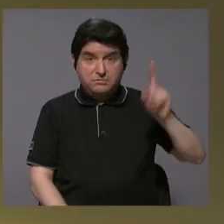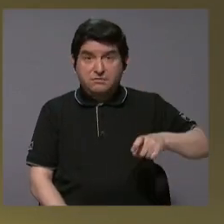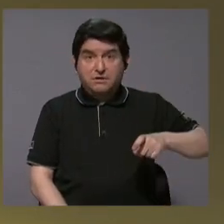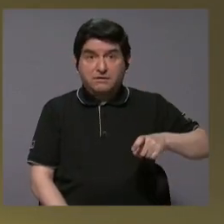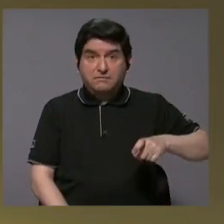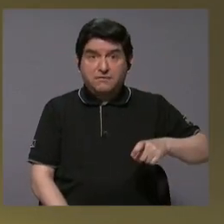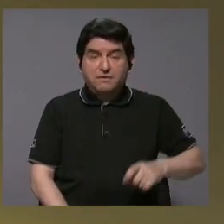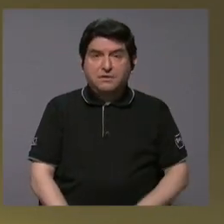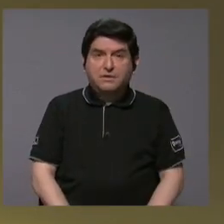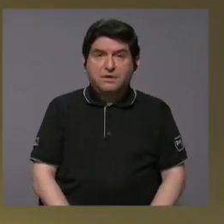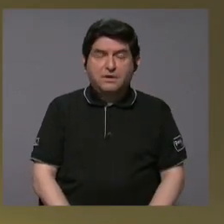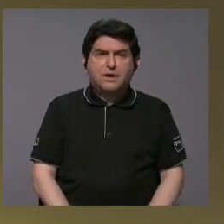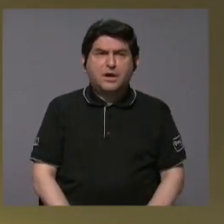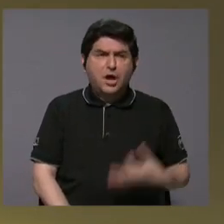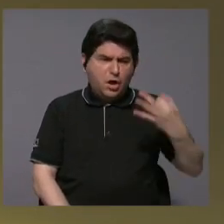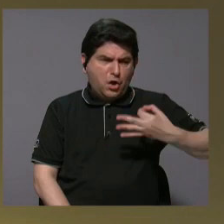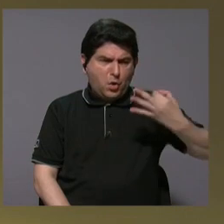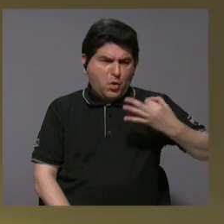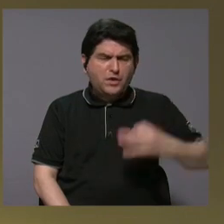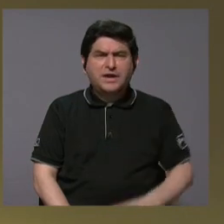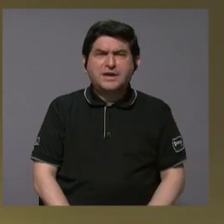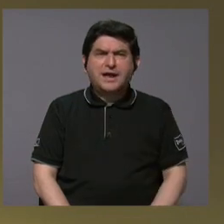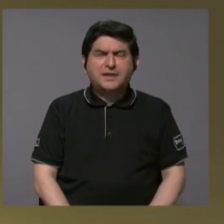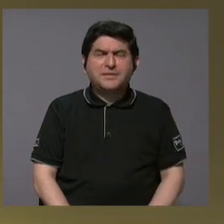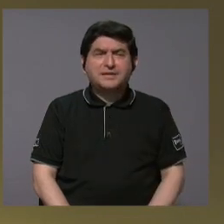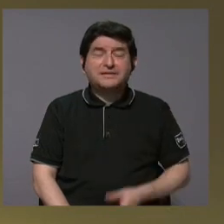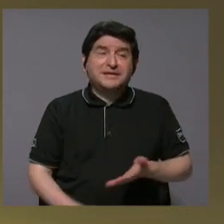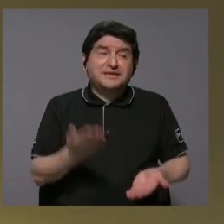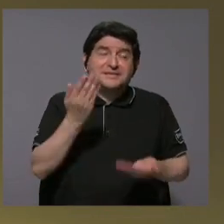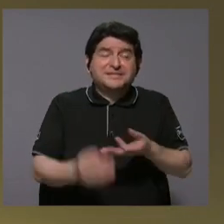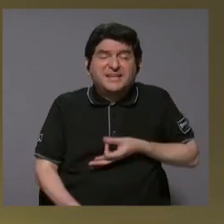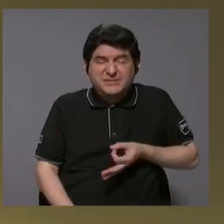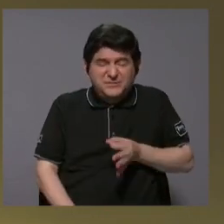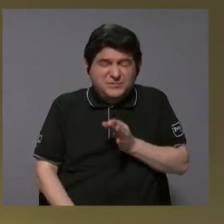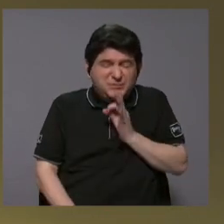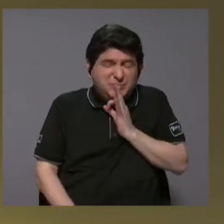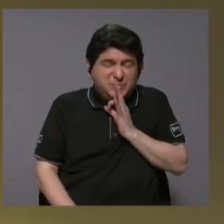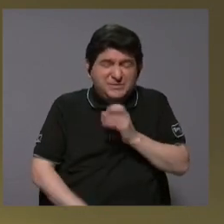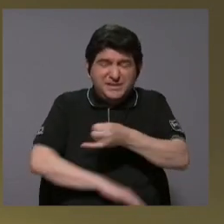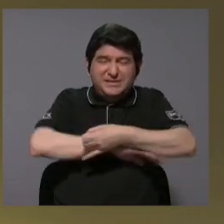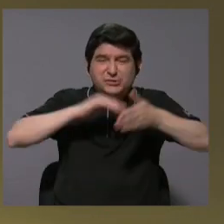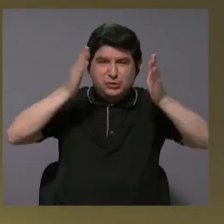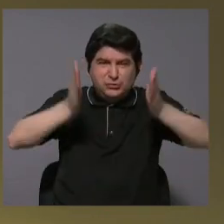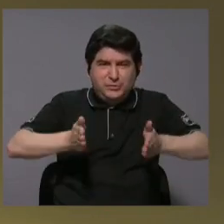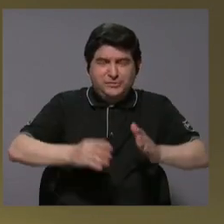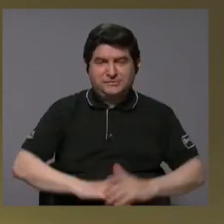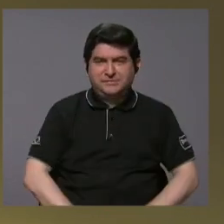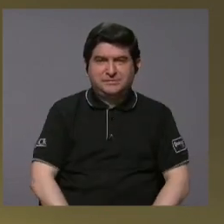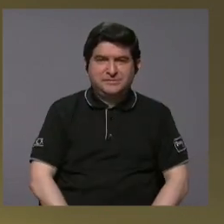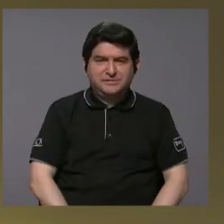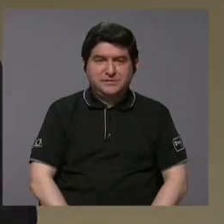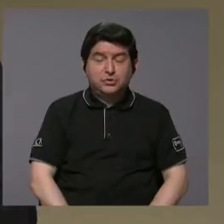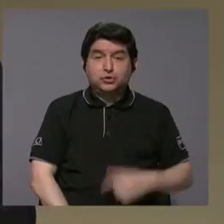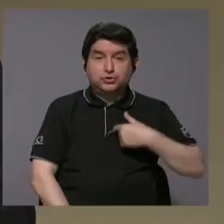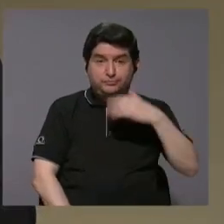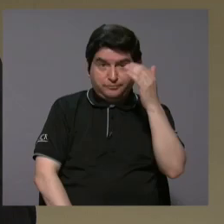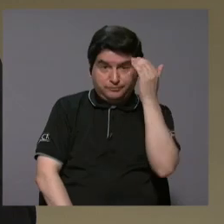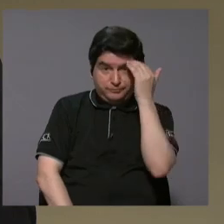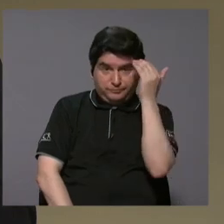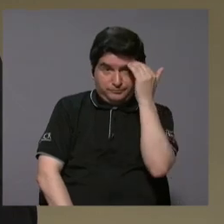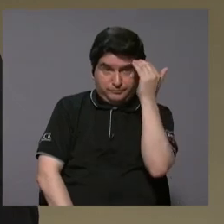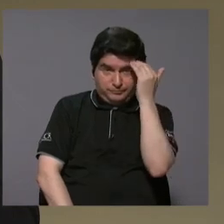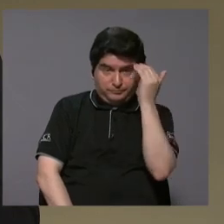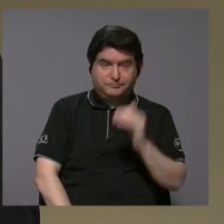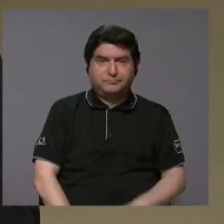como originalmente la frustración de los ingenieros civiles, porque hasta donde yo sé,